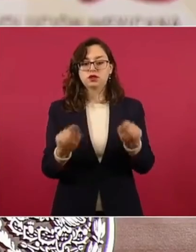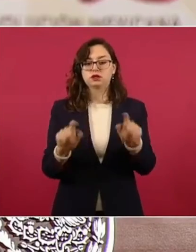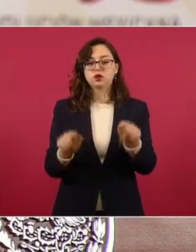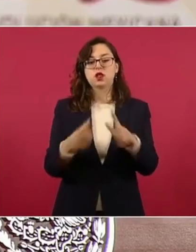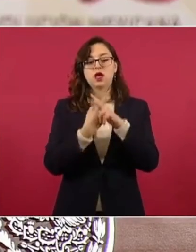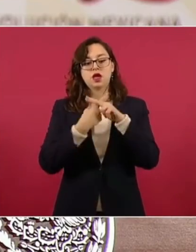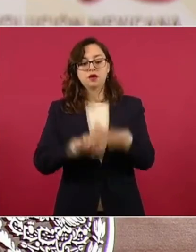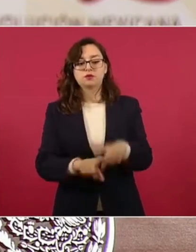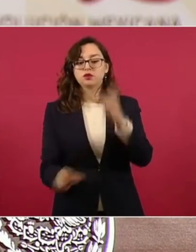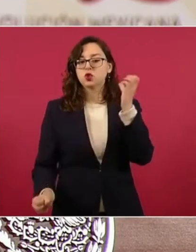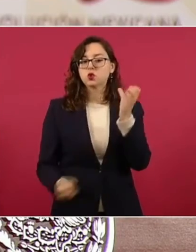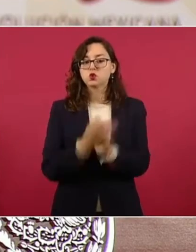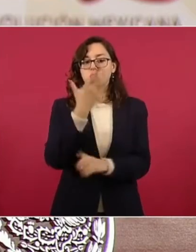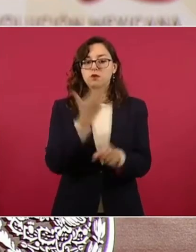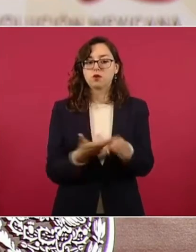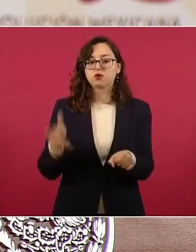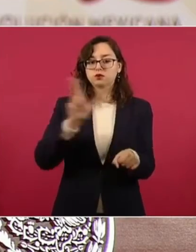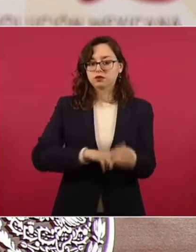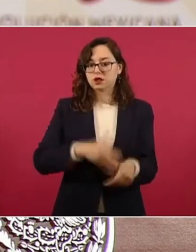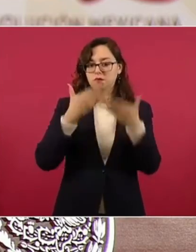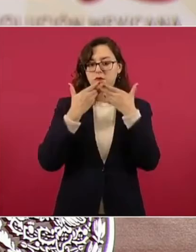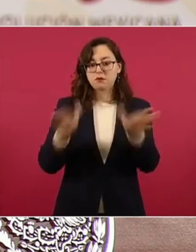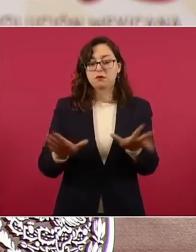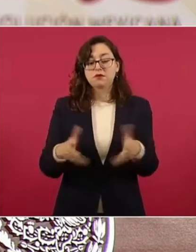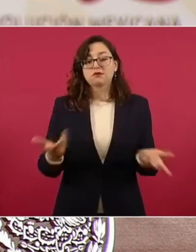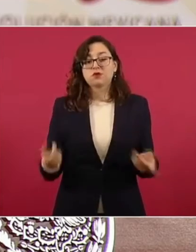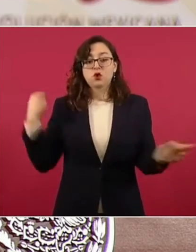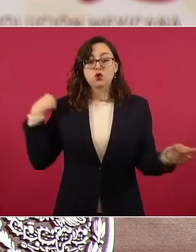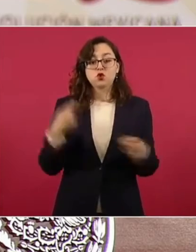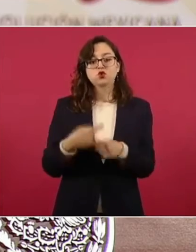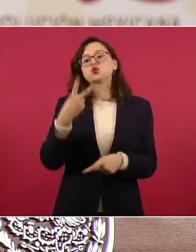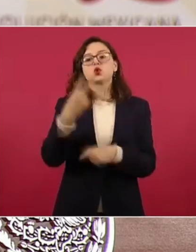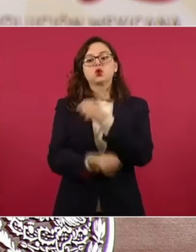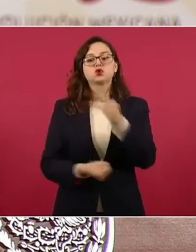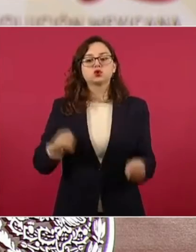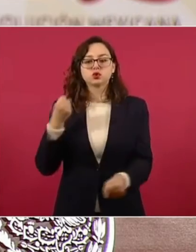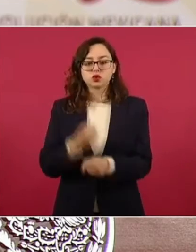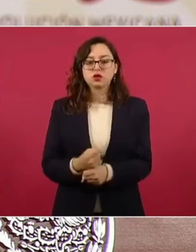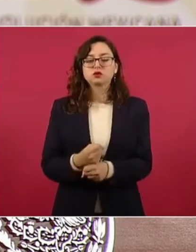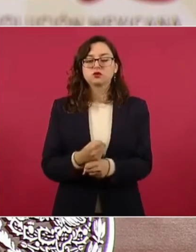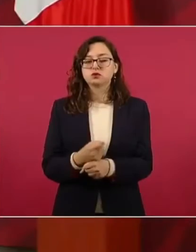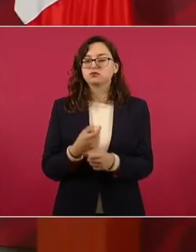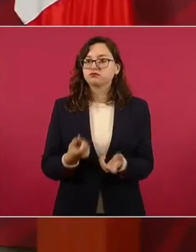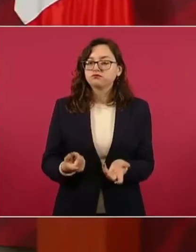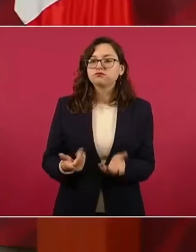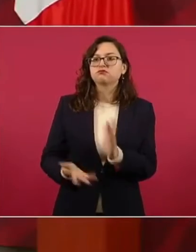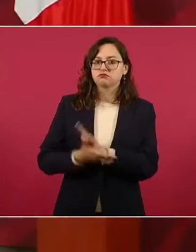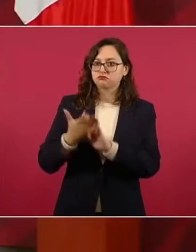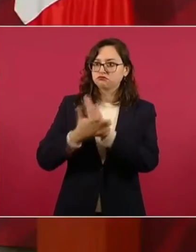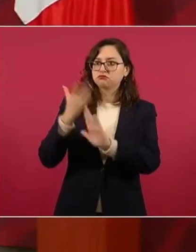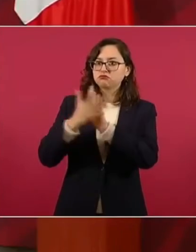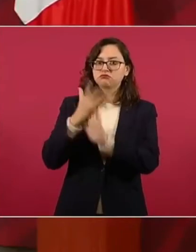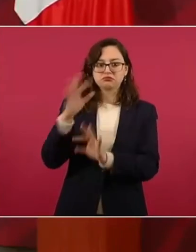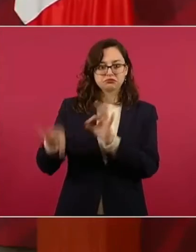Hospital General de Tlaxcala, un hospital que también había estado durante 2 años concluido, pero con problemas jurídicos, no